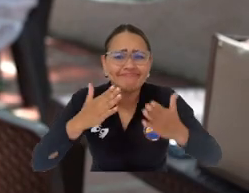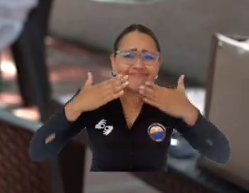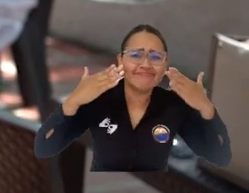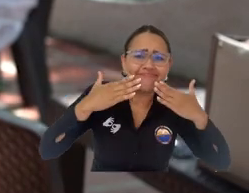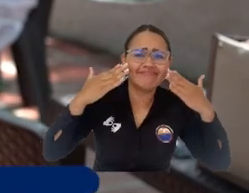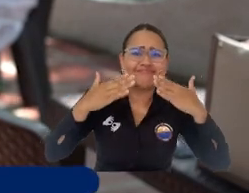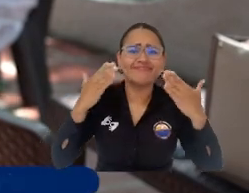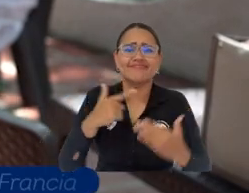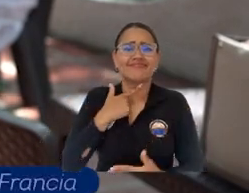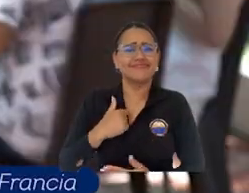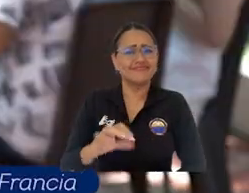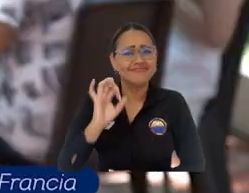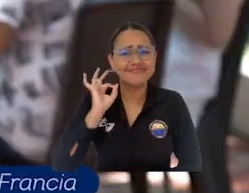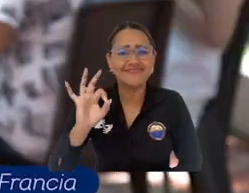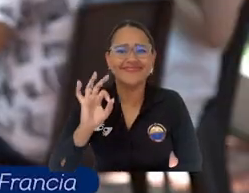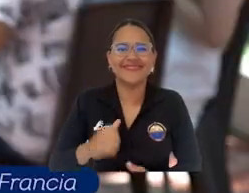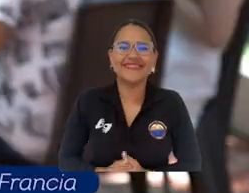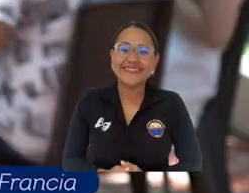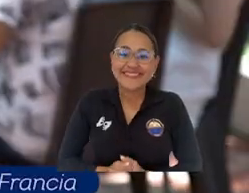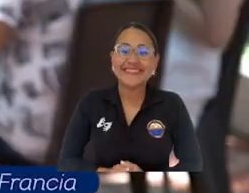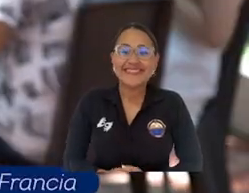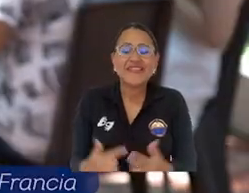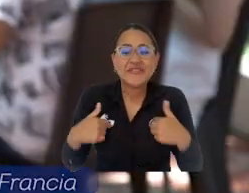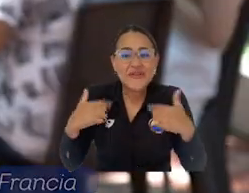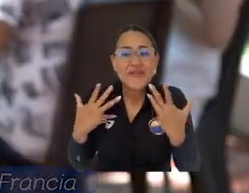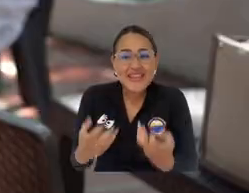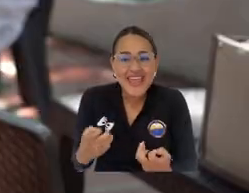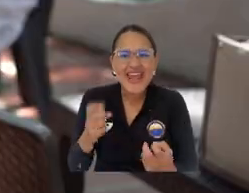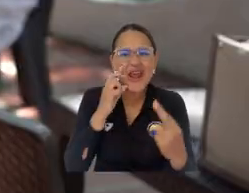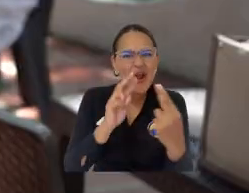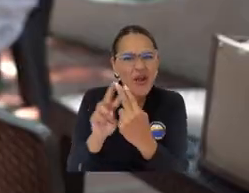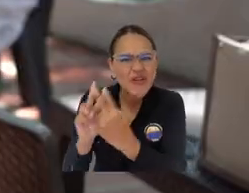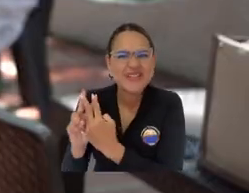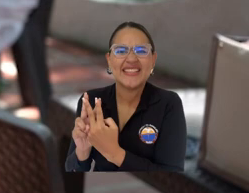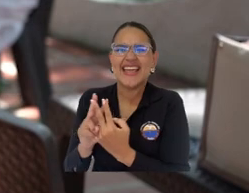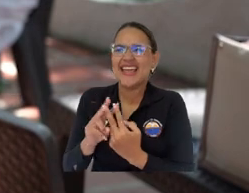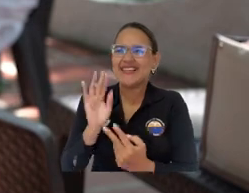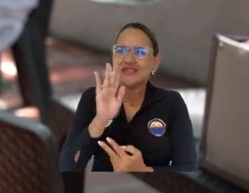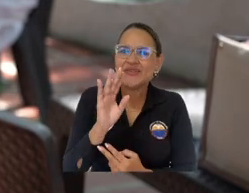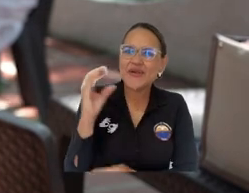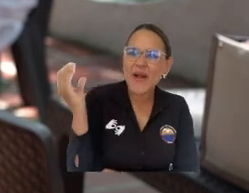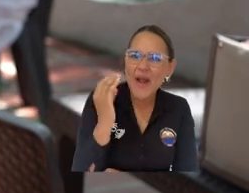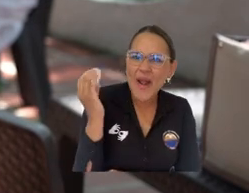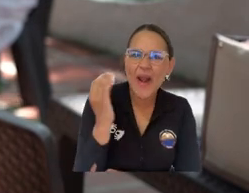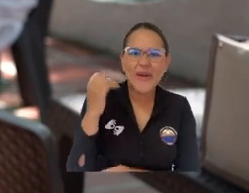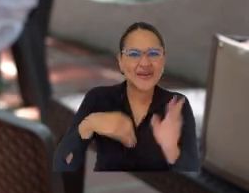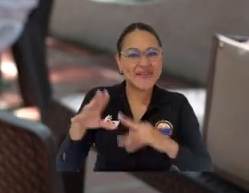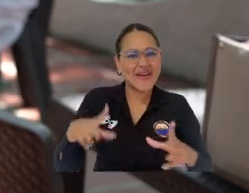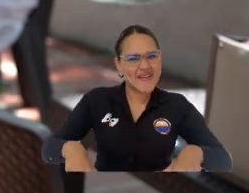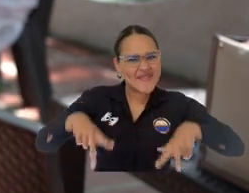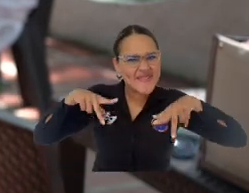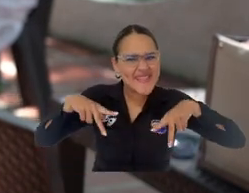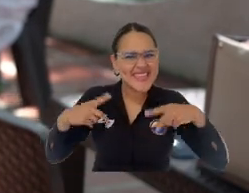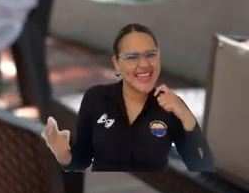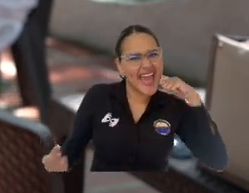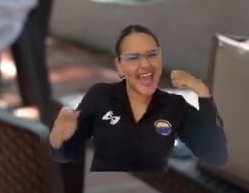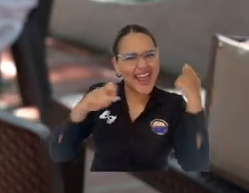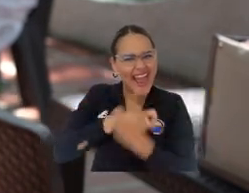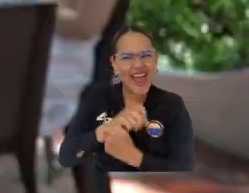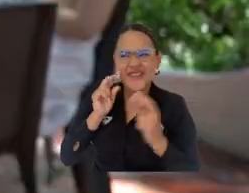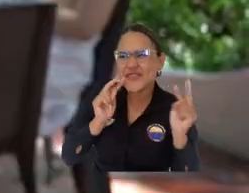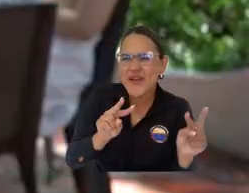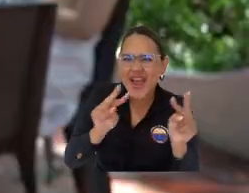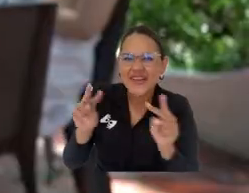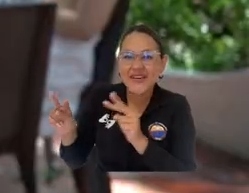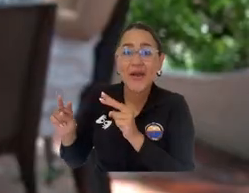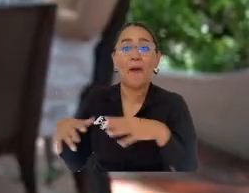descubrir Colombia para todo el vida, cambiar mi modo de vida de Francia para aprender también idioma.